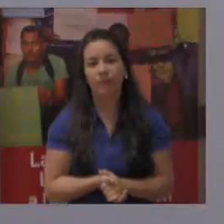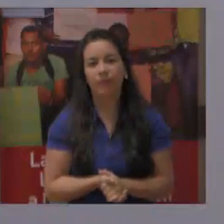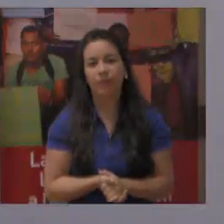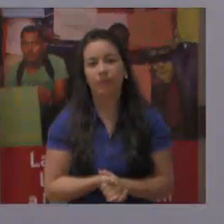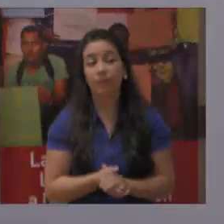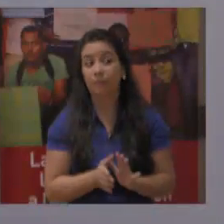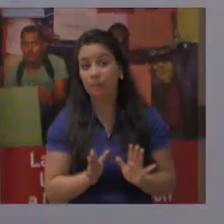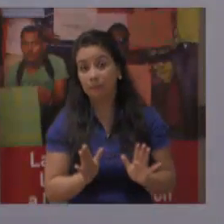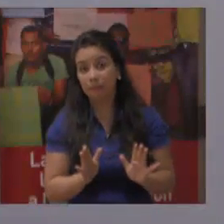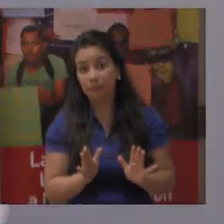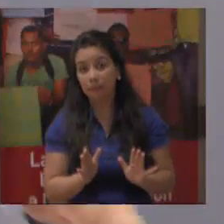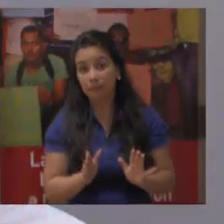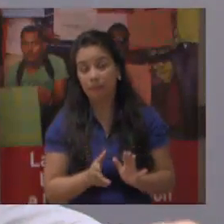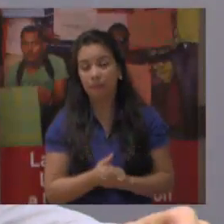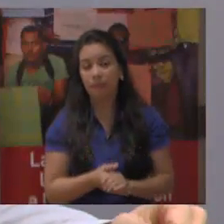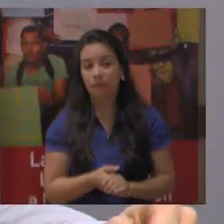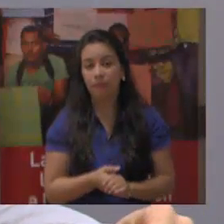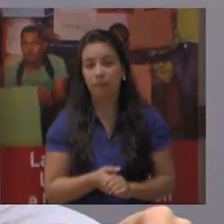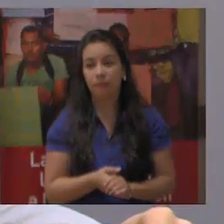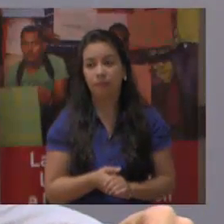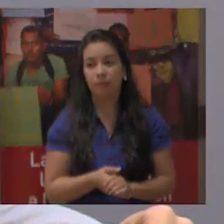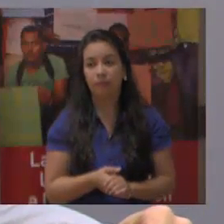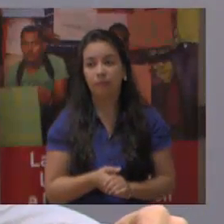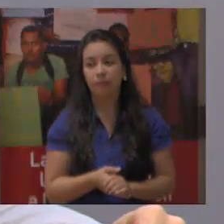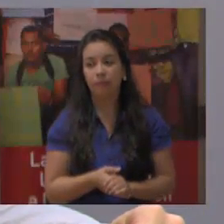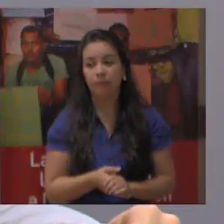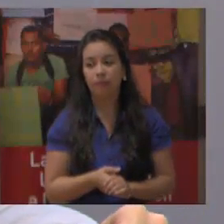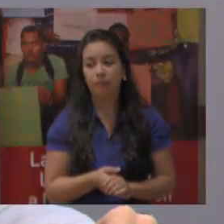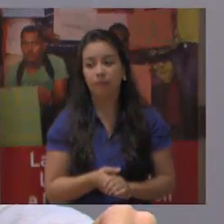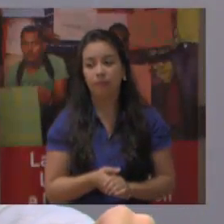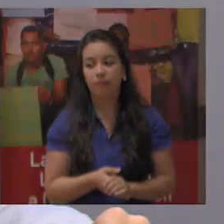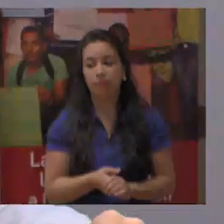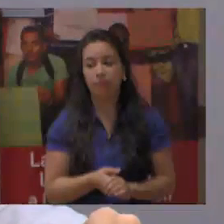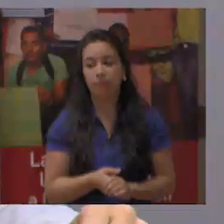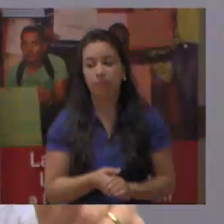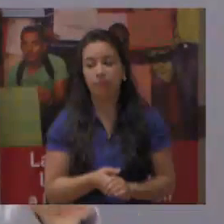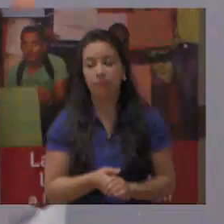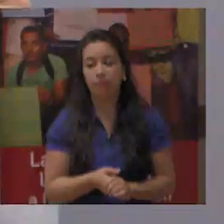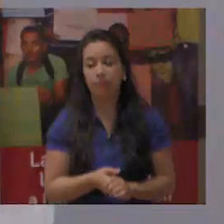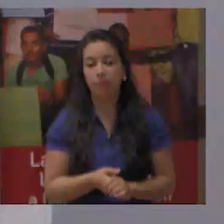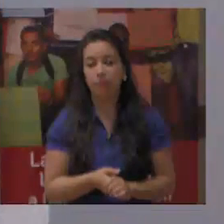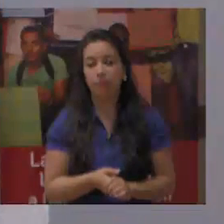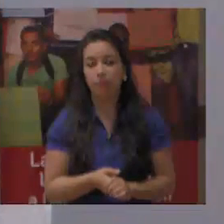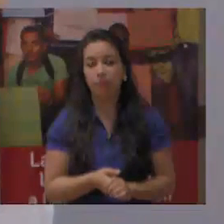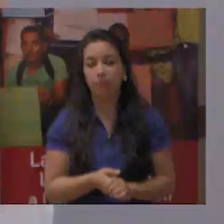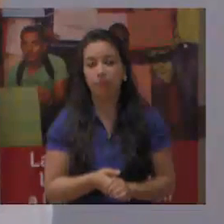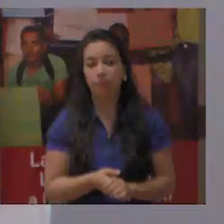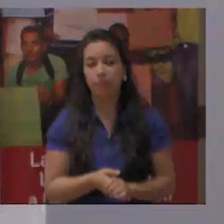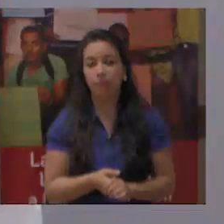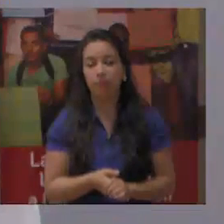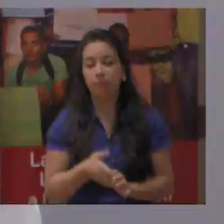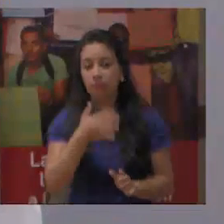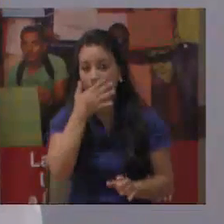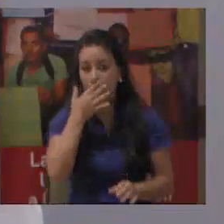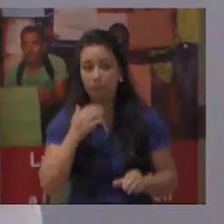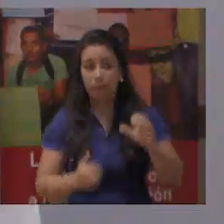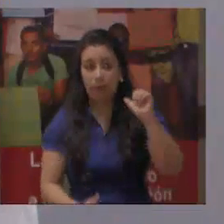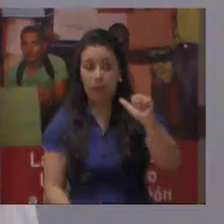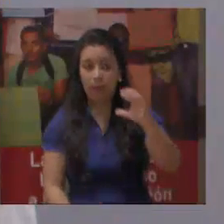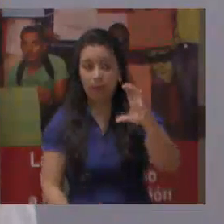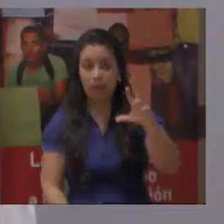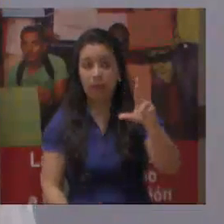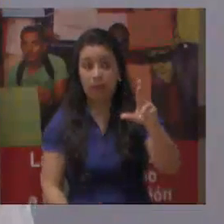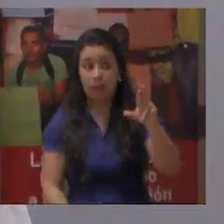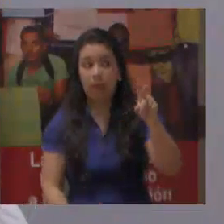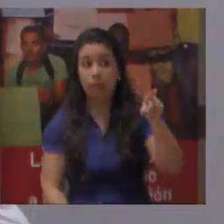Y le cuento, de pronto los de la ACR saben eso que quiere decir, los demás no es. La agencia tiene una gran virtud, y es que es